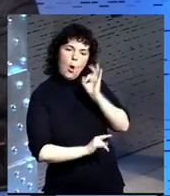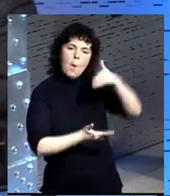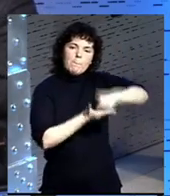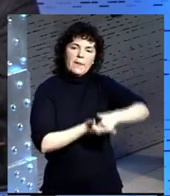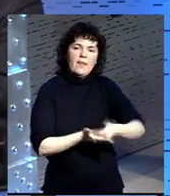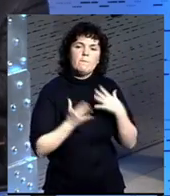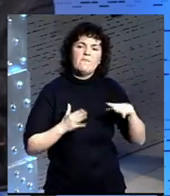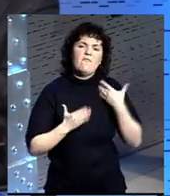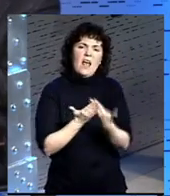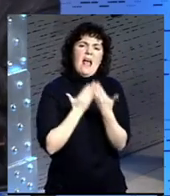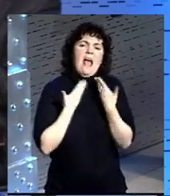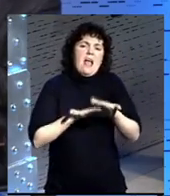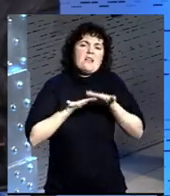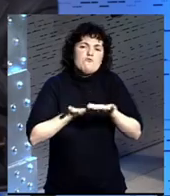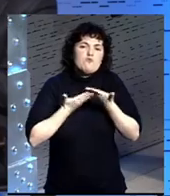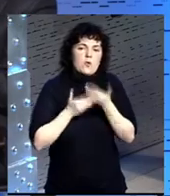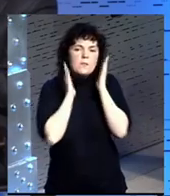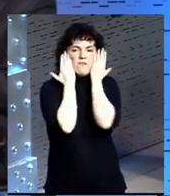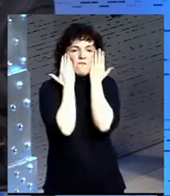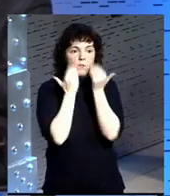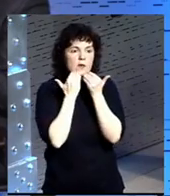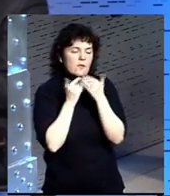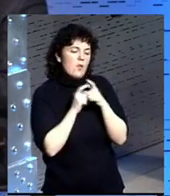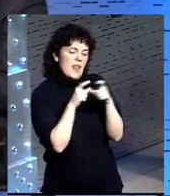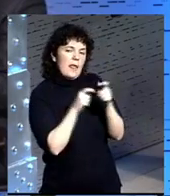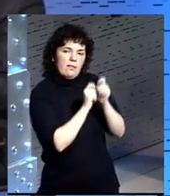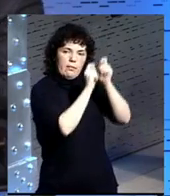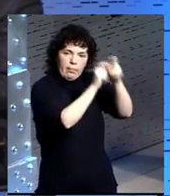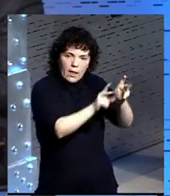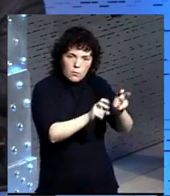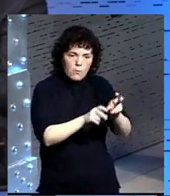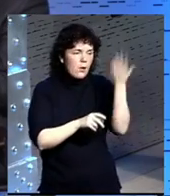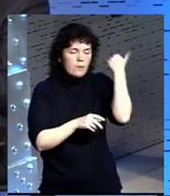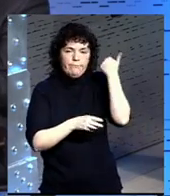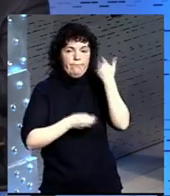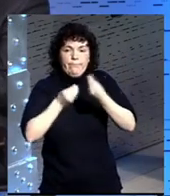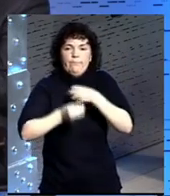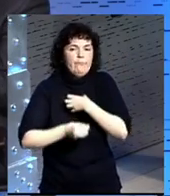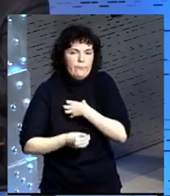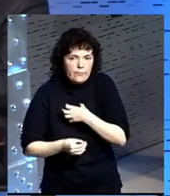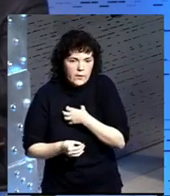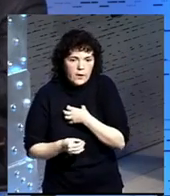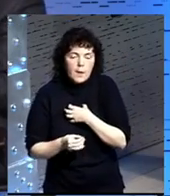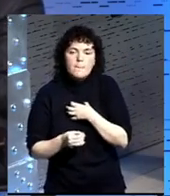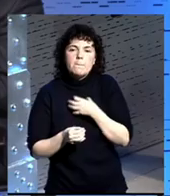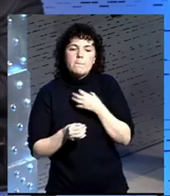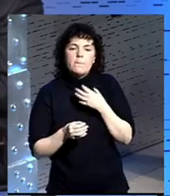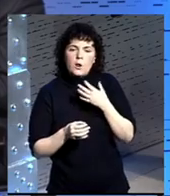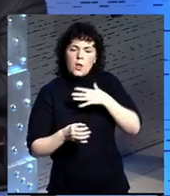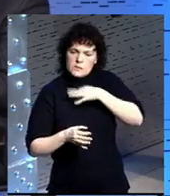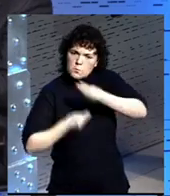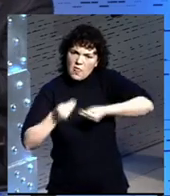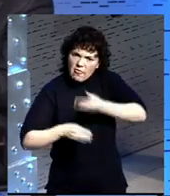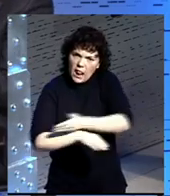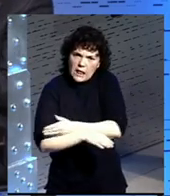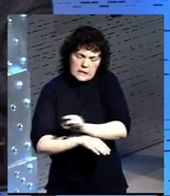a través del Facebook y les posicionamos una tarjeta. Eso es algo impensable, pero lo impensable no es que lo podamos hacer, porque lo podíamos hacer